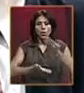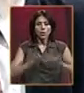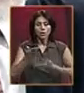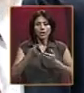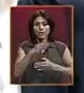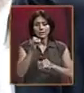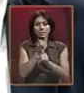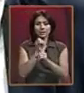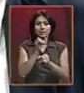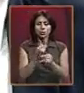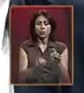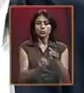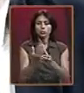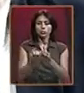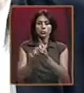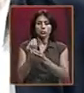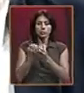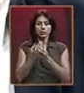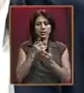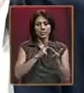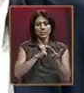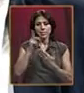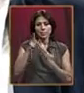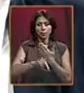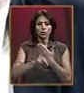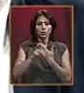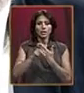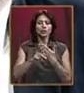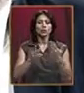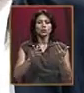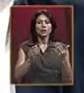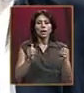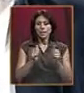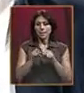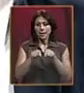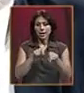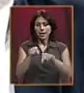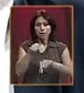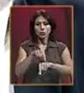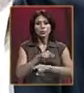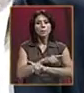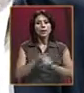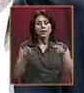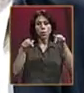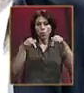institución, una serie de proyectos paralelos y acompañantes. Pero hoy